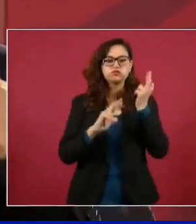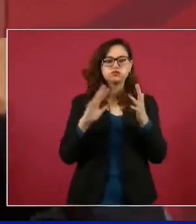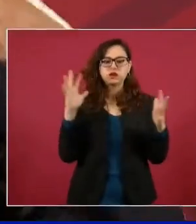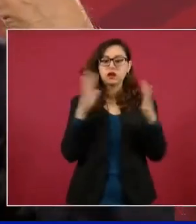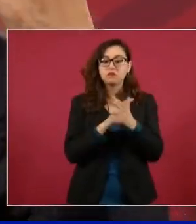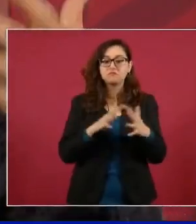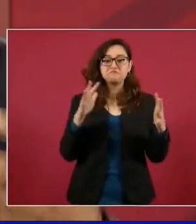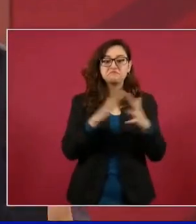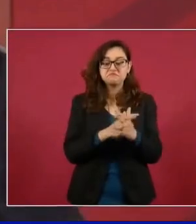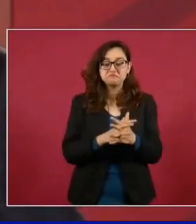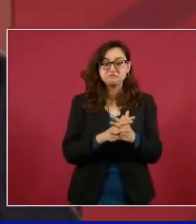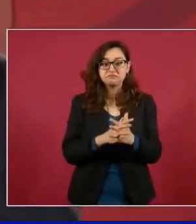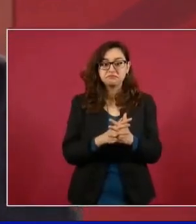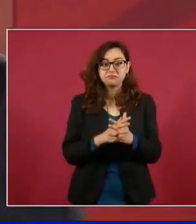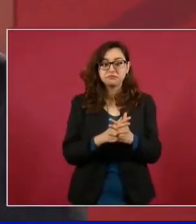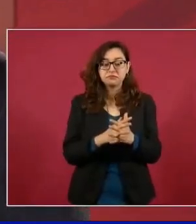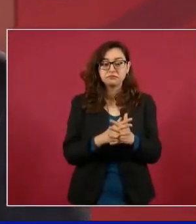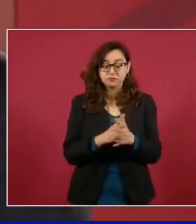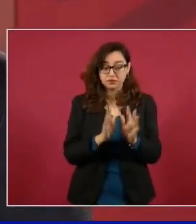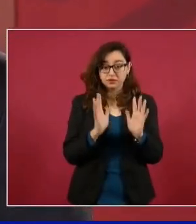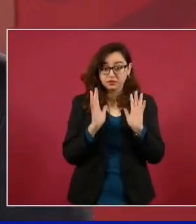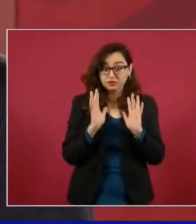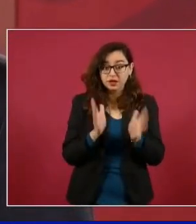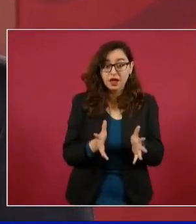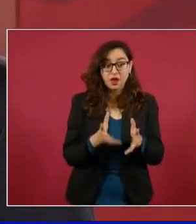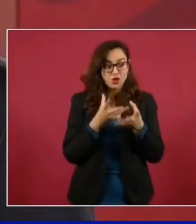terminar con todas las prácticas.